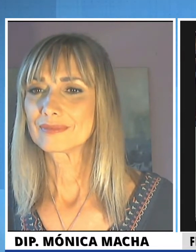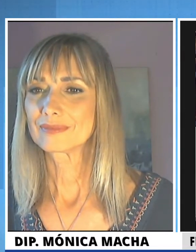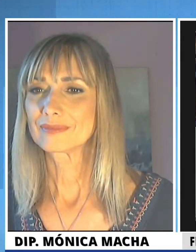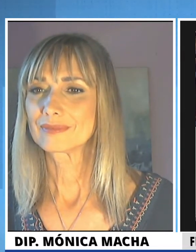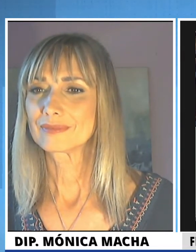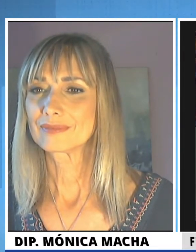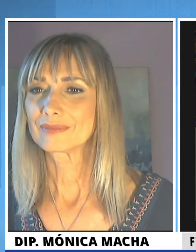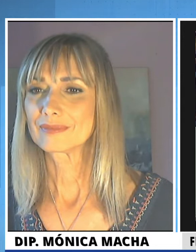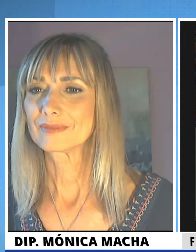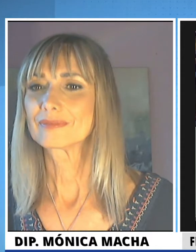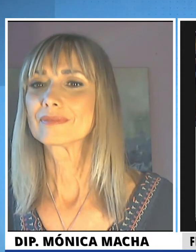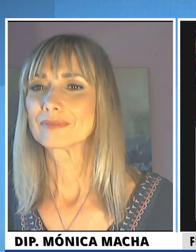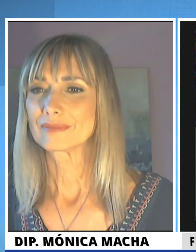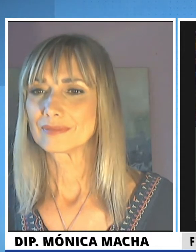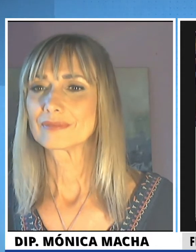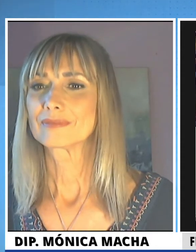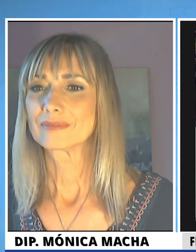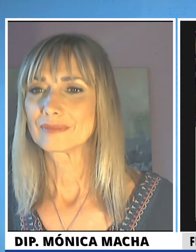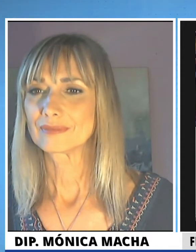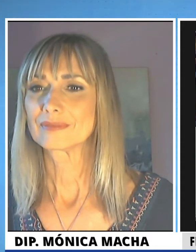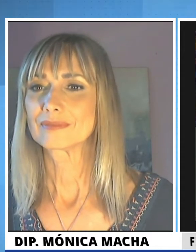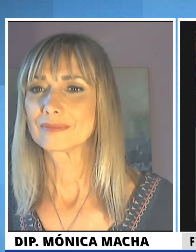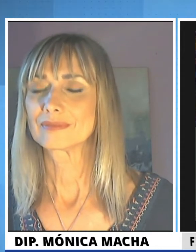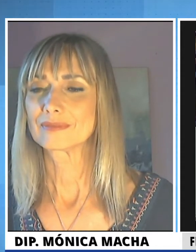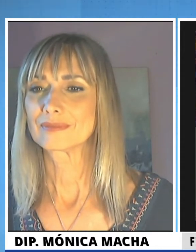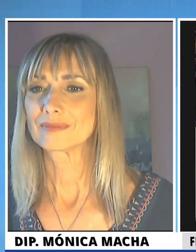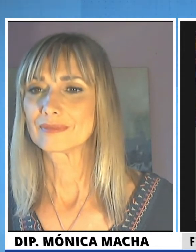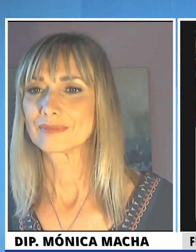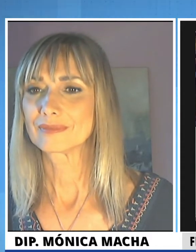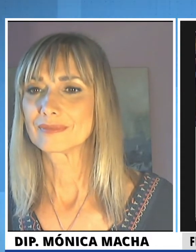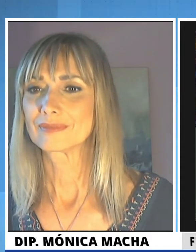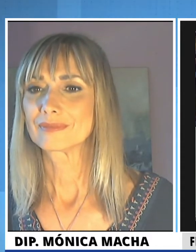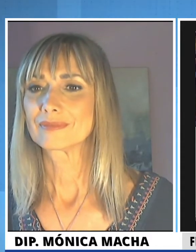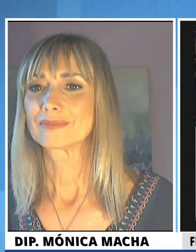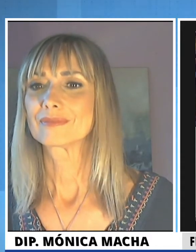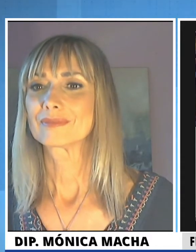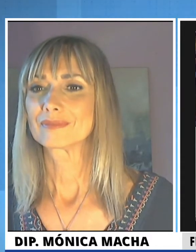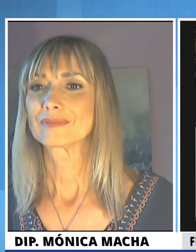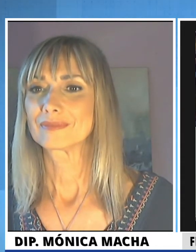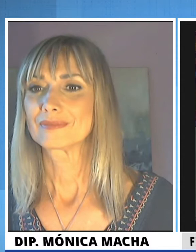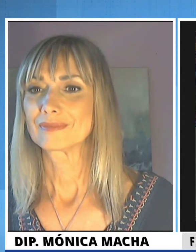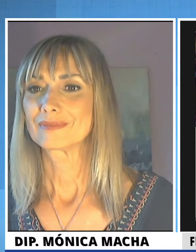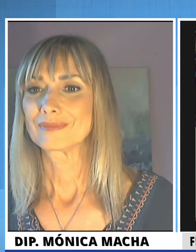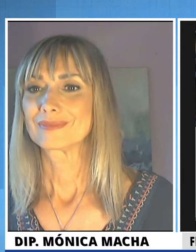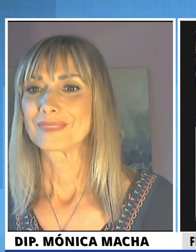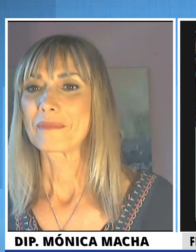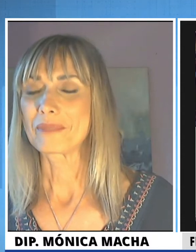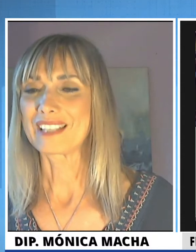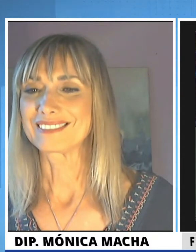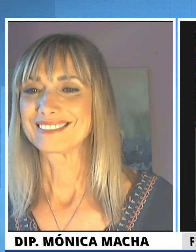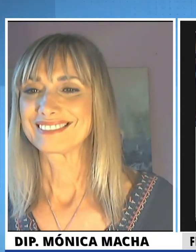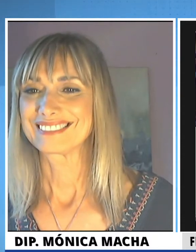por legislar. Me parece que son como preguntas y son como modos de atención interesantes también para pensar nuestra práctica